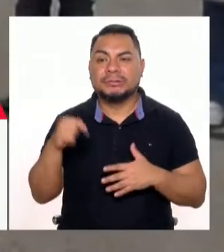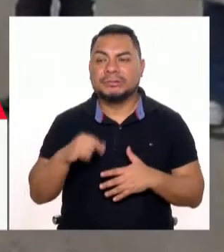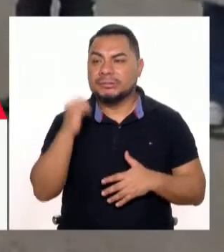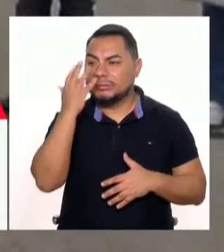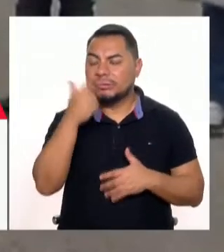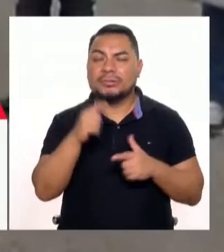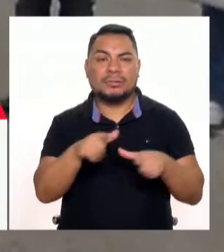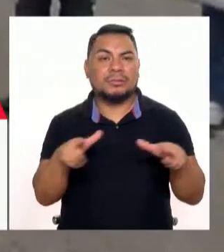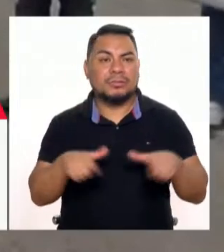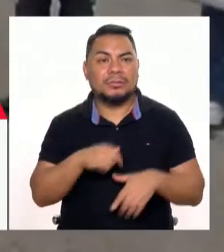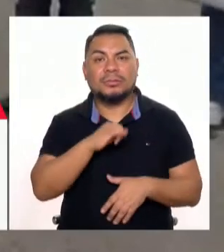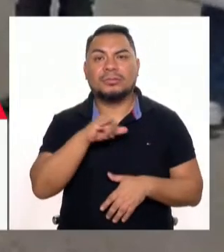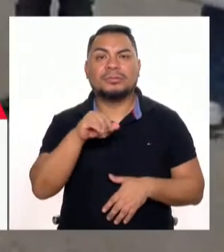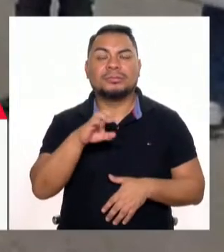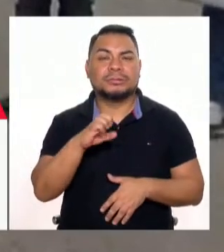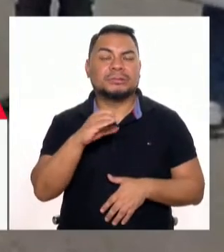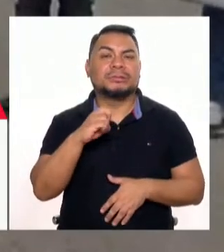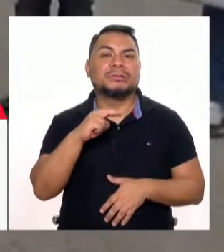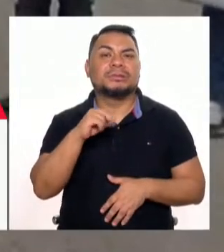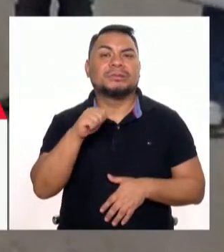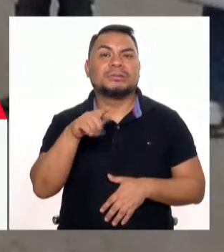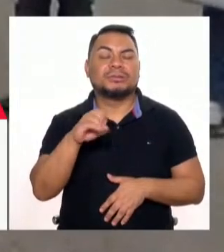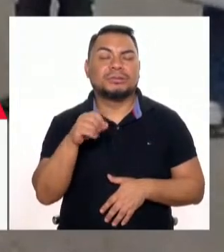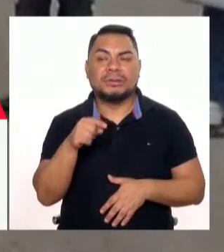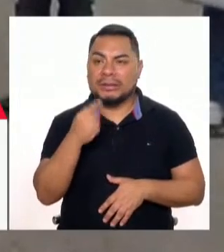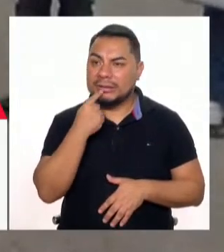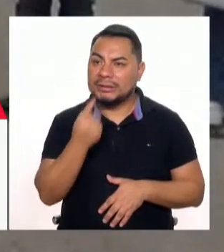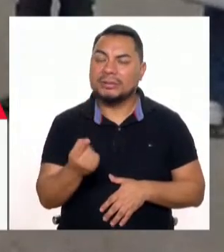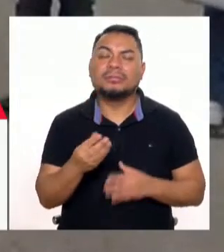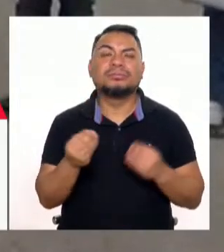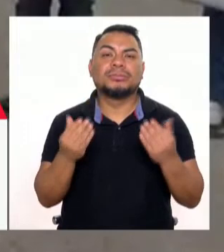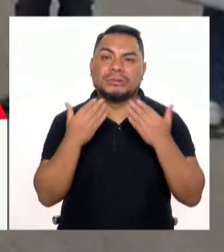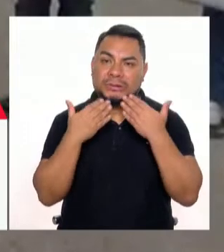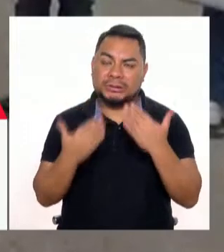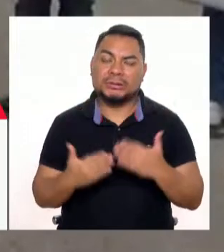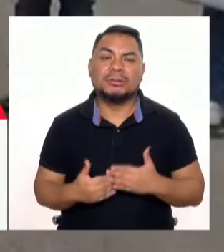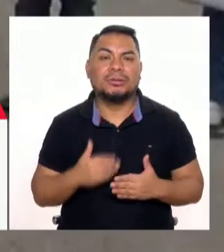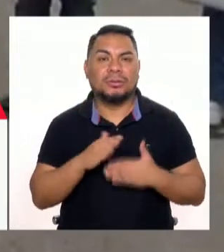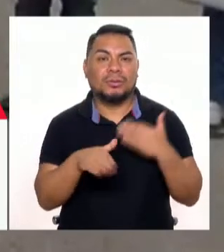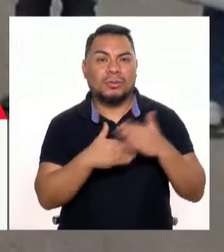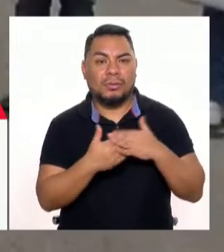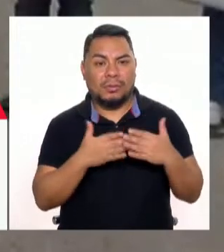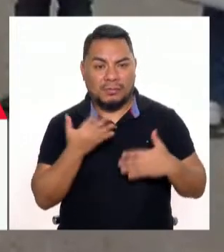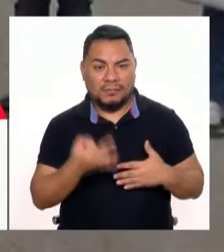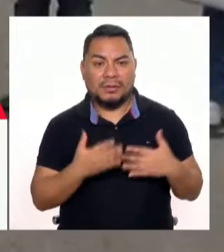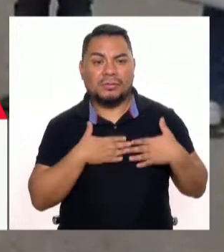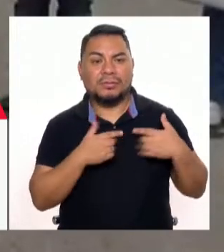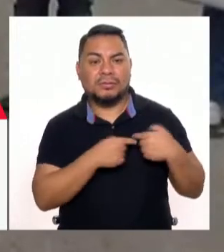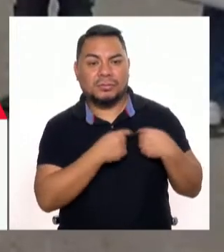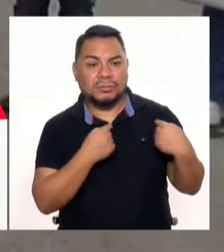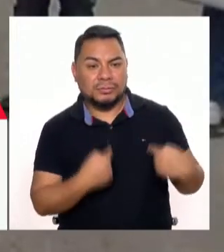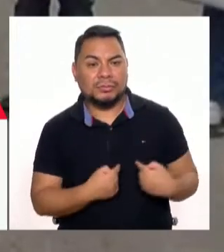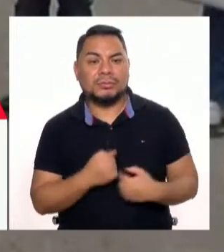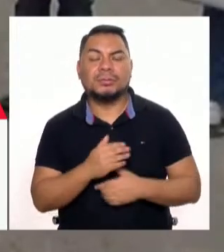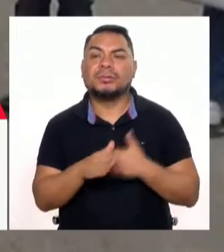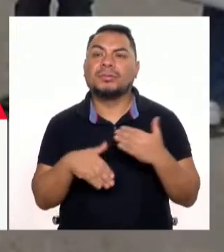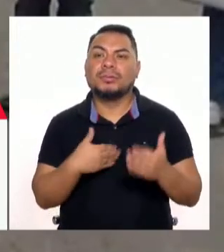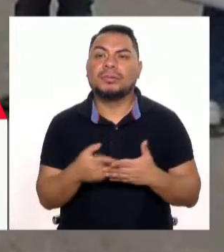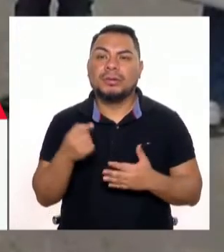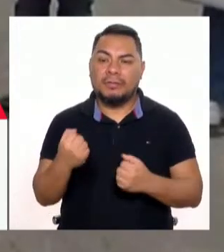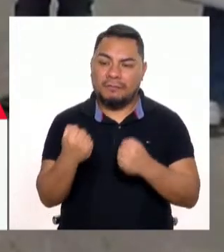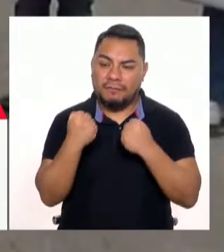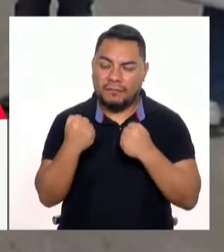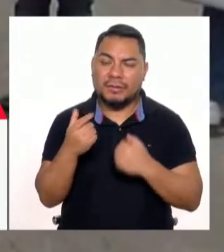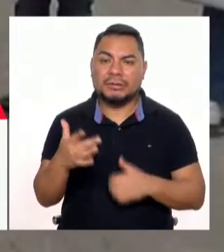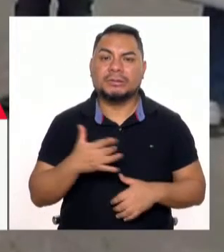este hermoso distrito de José Crespo y castillo y decirte muchísimas gracias de todo corazón de todo esa